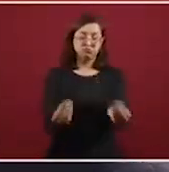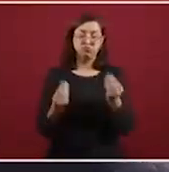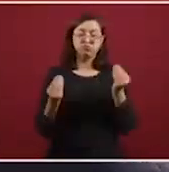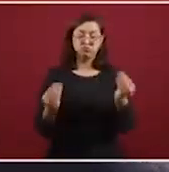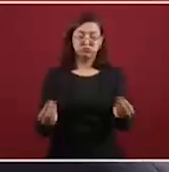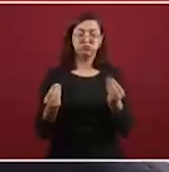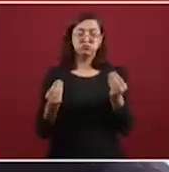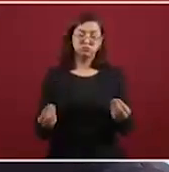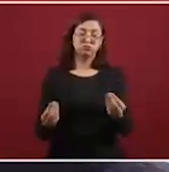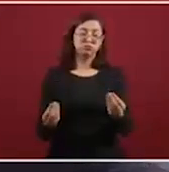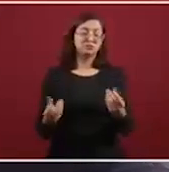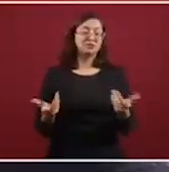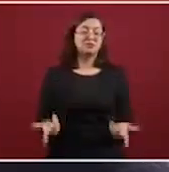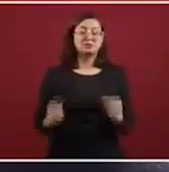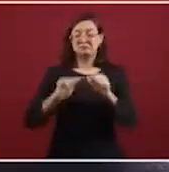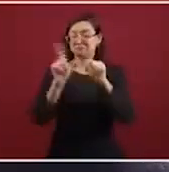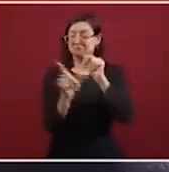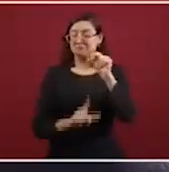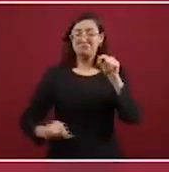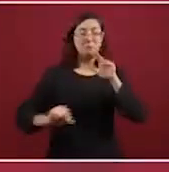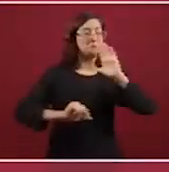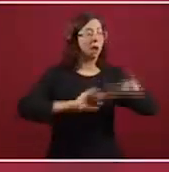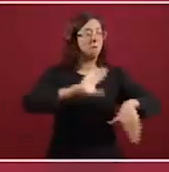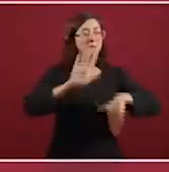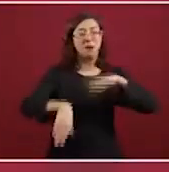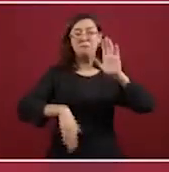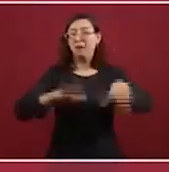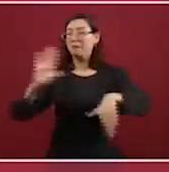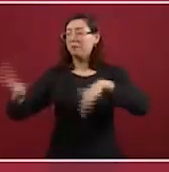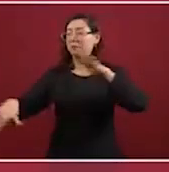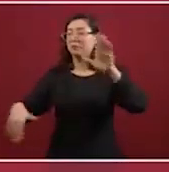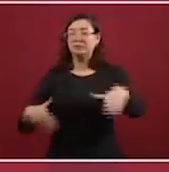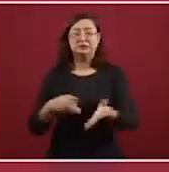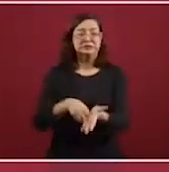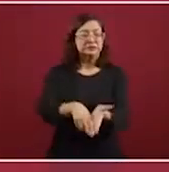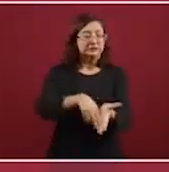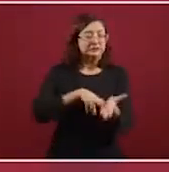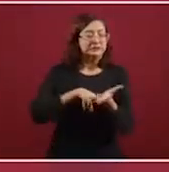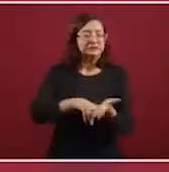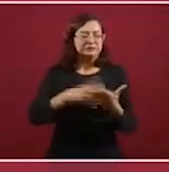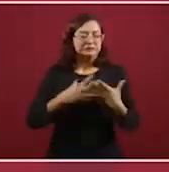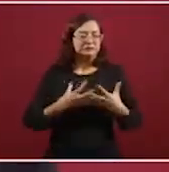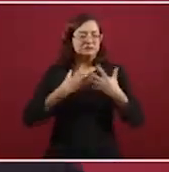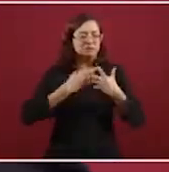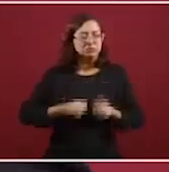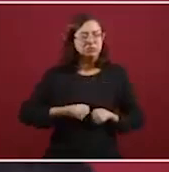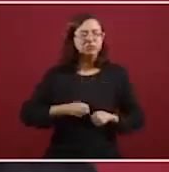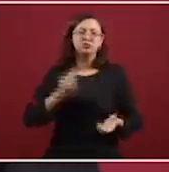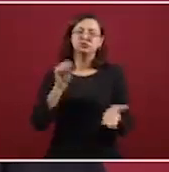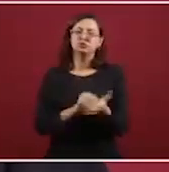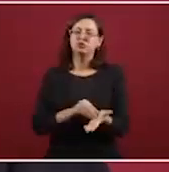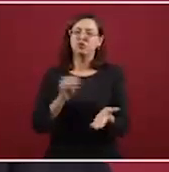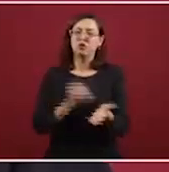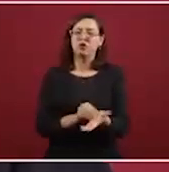que enlutó a mexico que todavía estamos padeciendo la